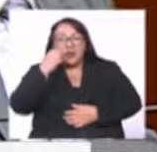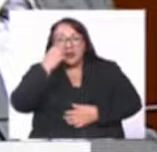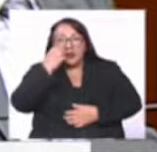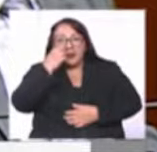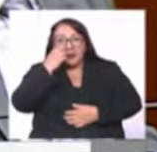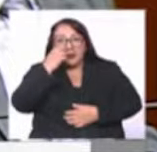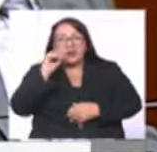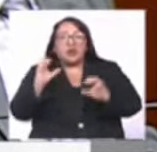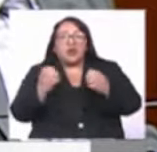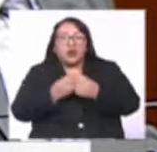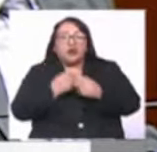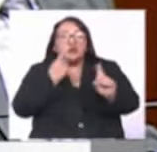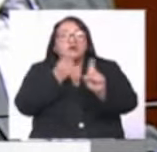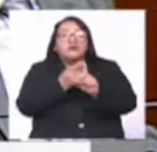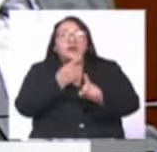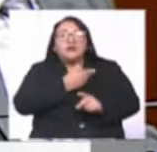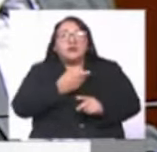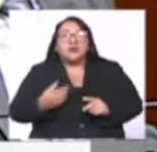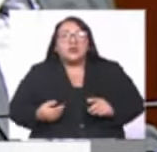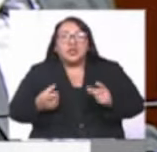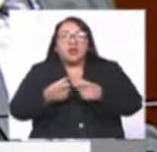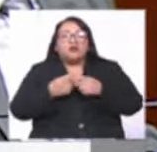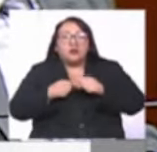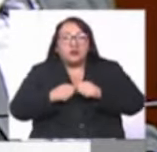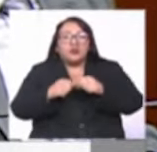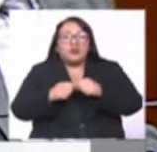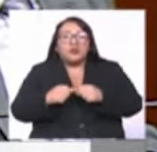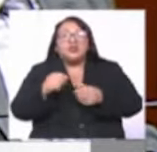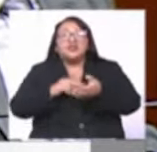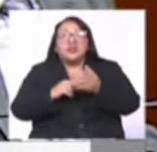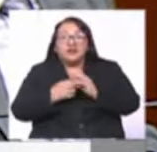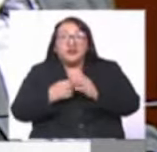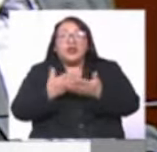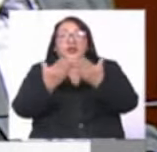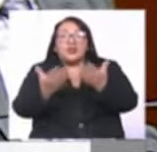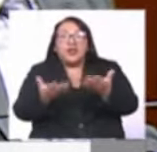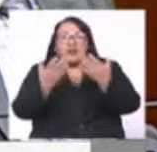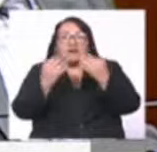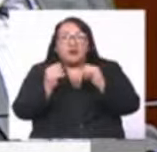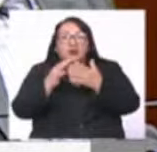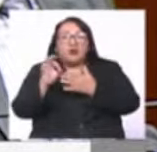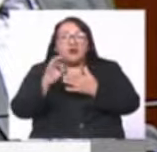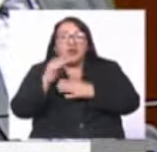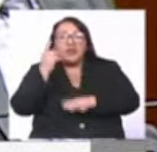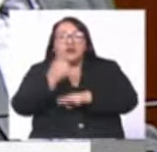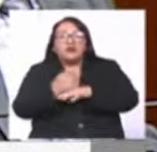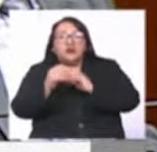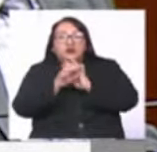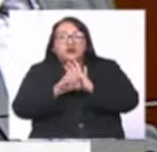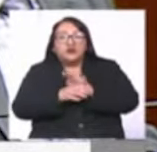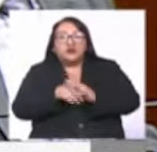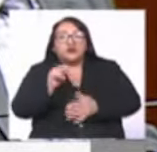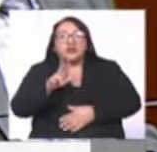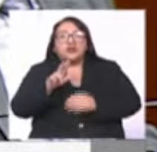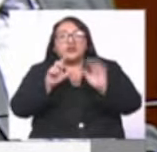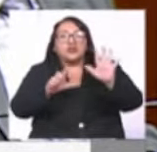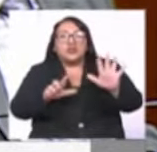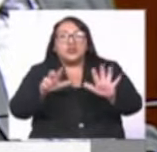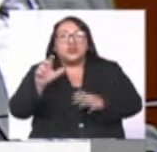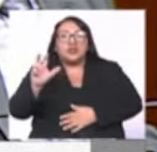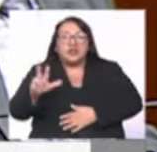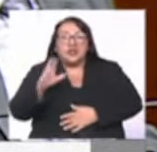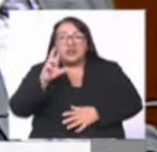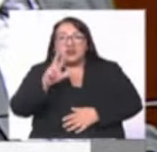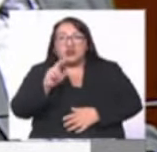guc dirigido al presidente de la comisión permanente por el cual se remite el informe de calificación de la denuncia constitucional 373 en dos